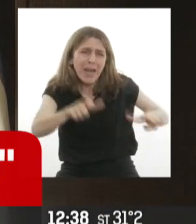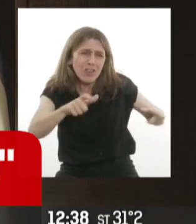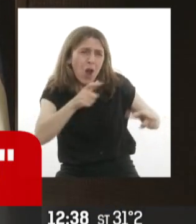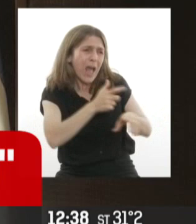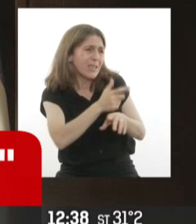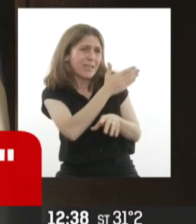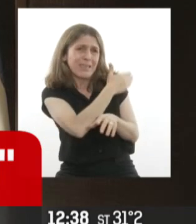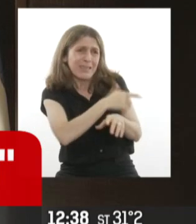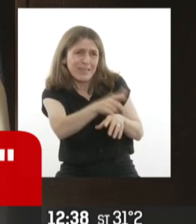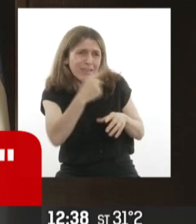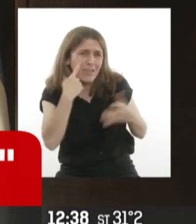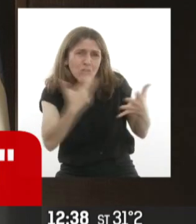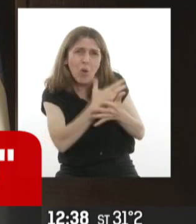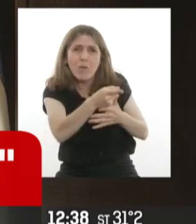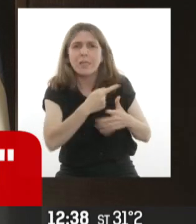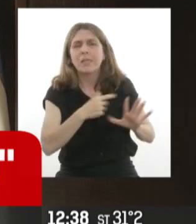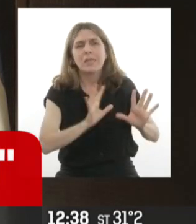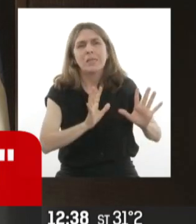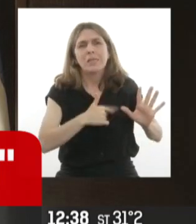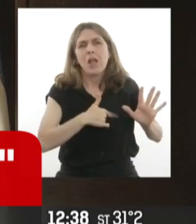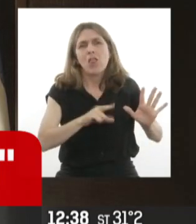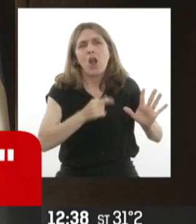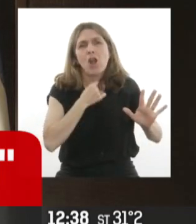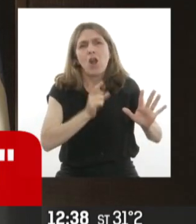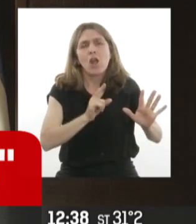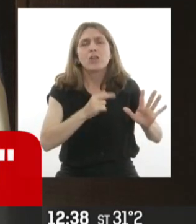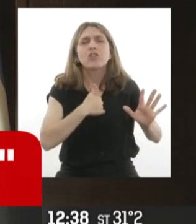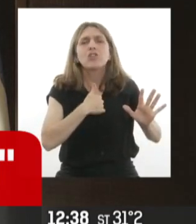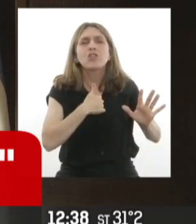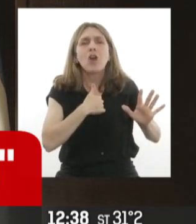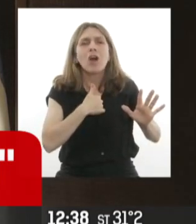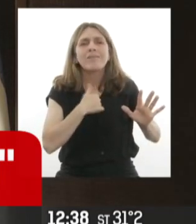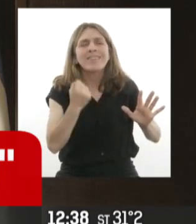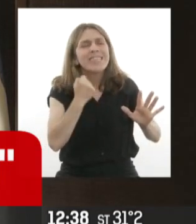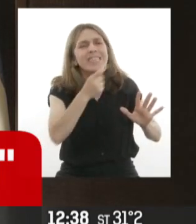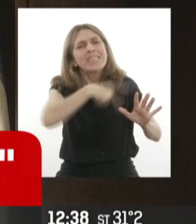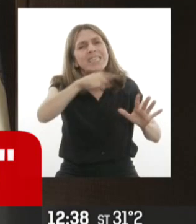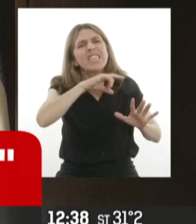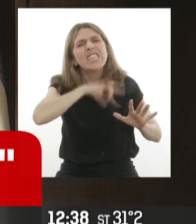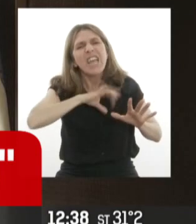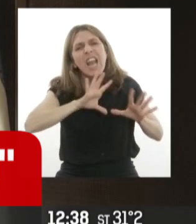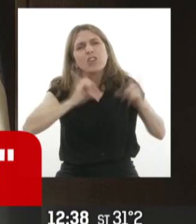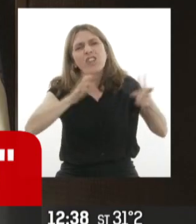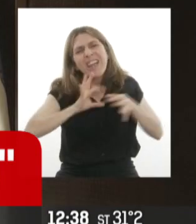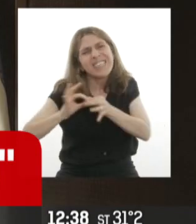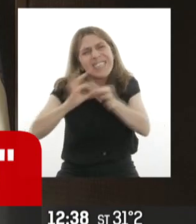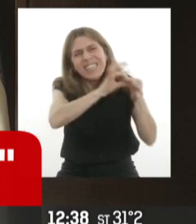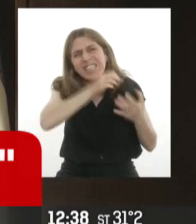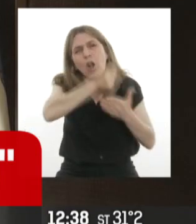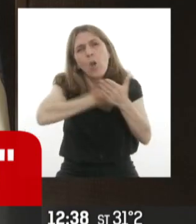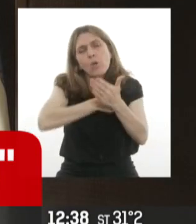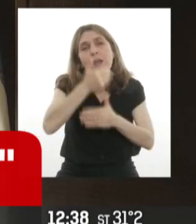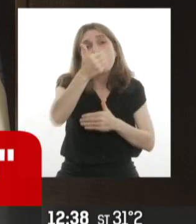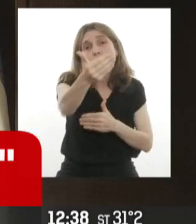últimos tiempos. Y quiero un Chile que se una y que puje por ese futuro, que es lo que